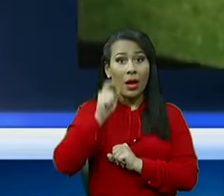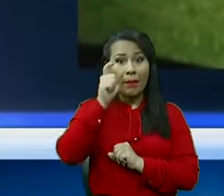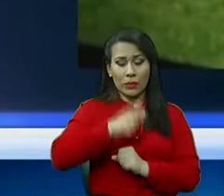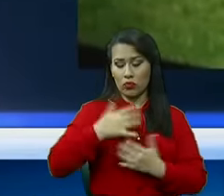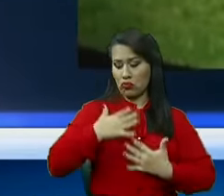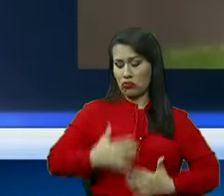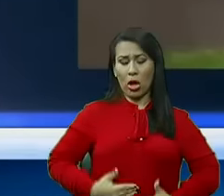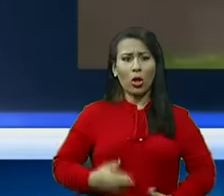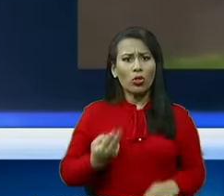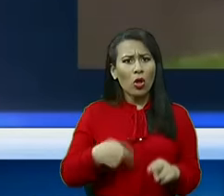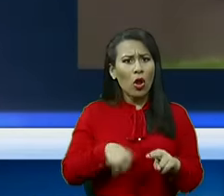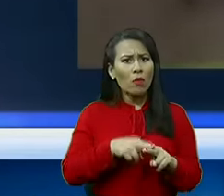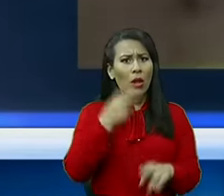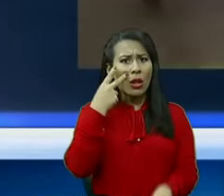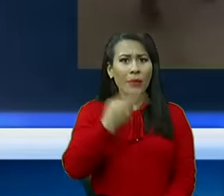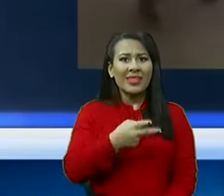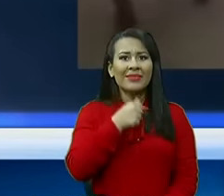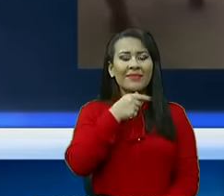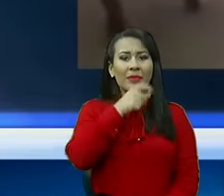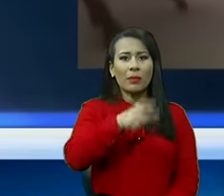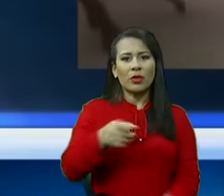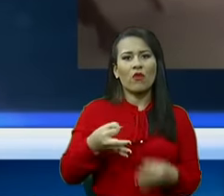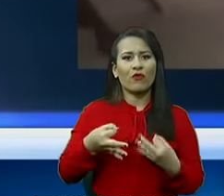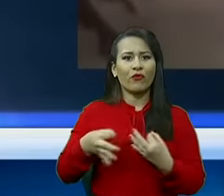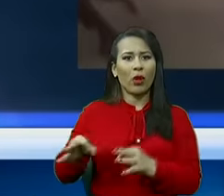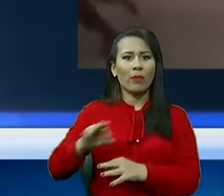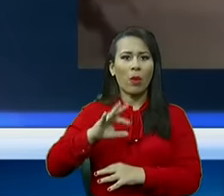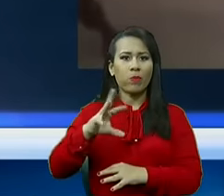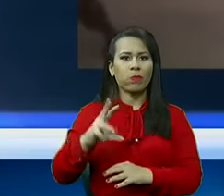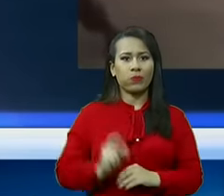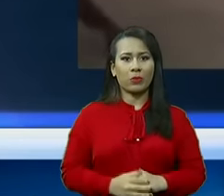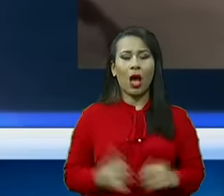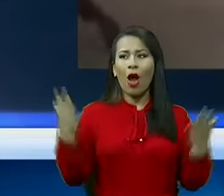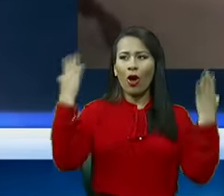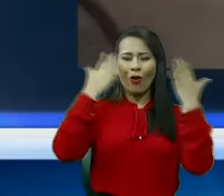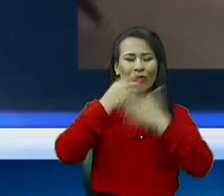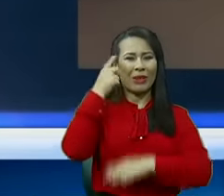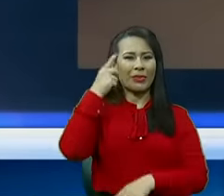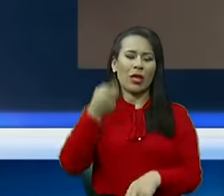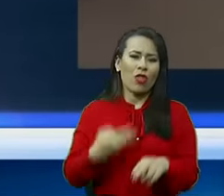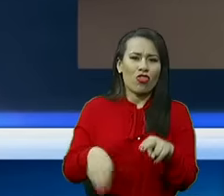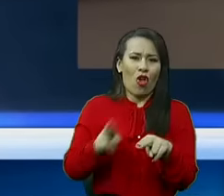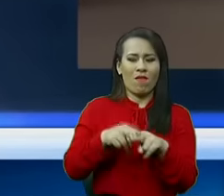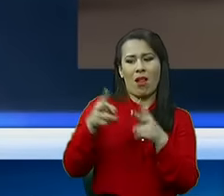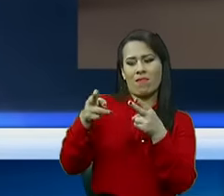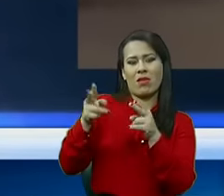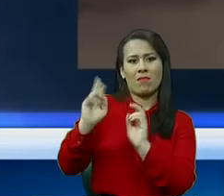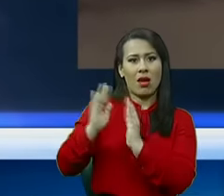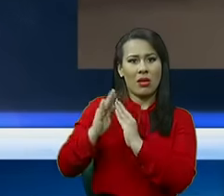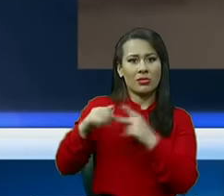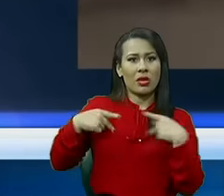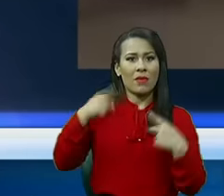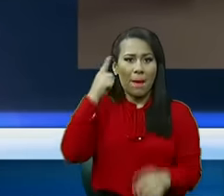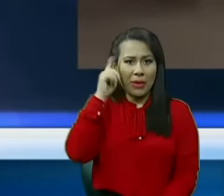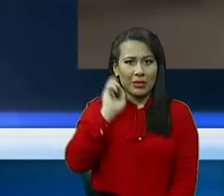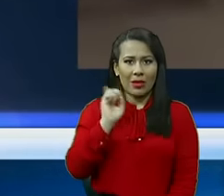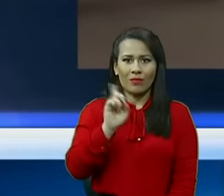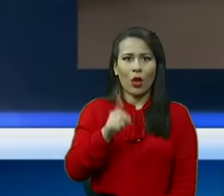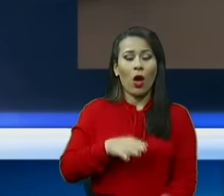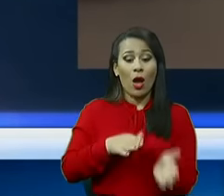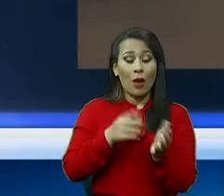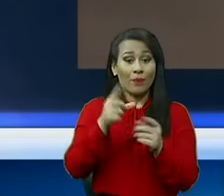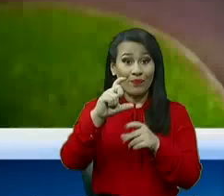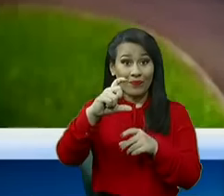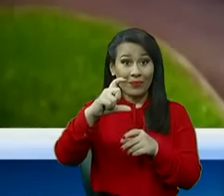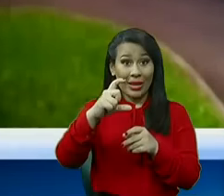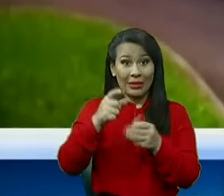vestidas eh que actúan de esta manera para como si hubieran sido miembros de esta ciudadela ya que han clonado el control